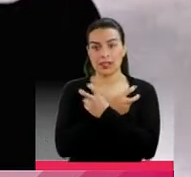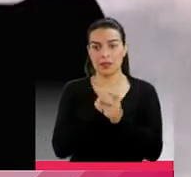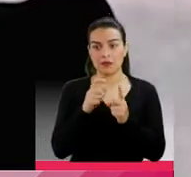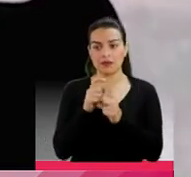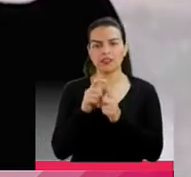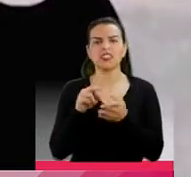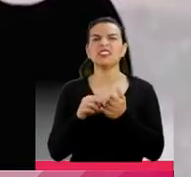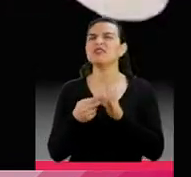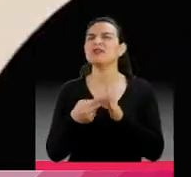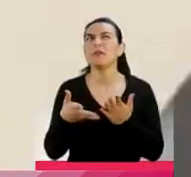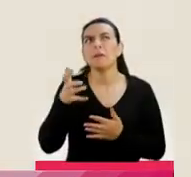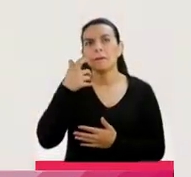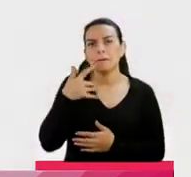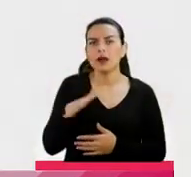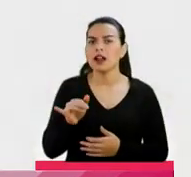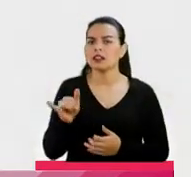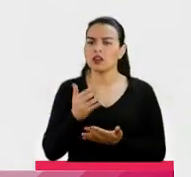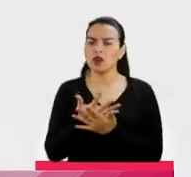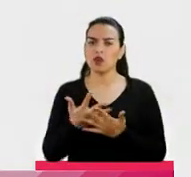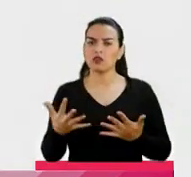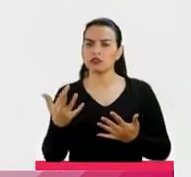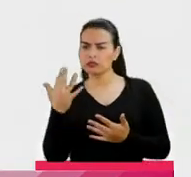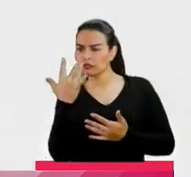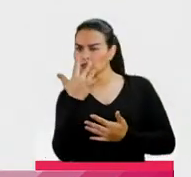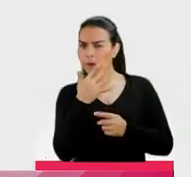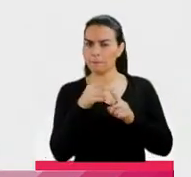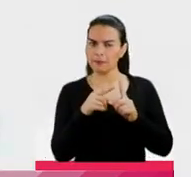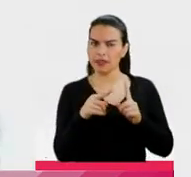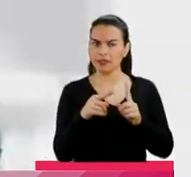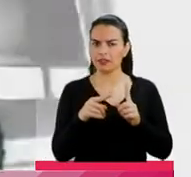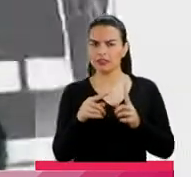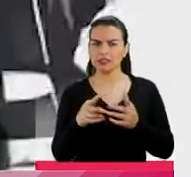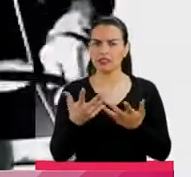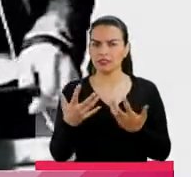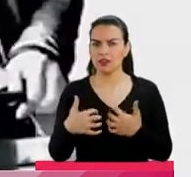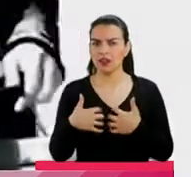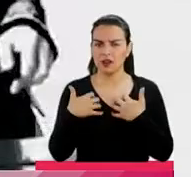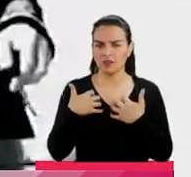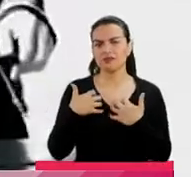puede ser muy placentero, pero a la misma vez algo dañino.